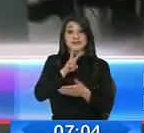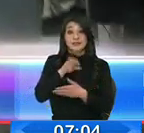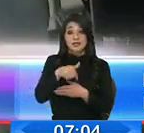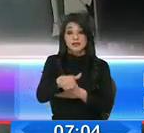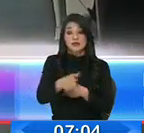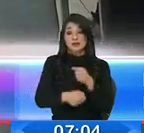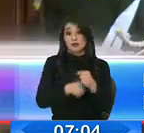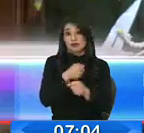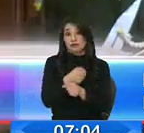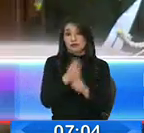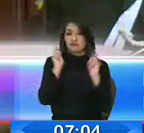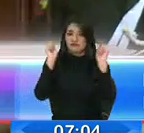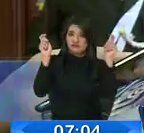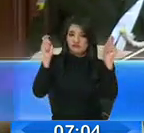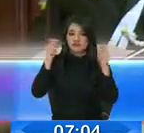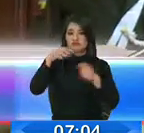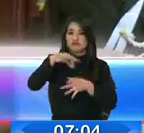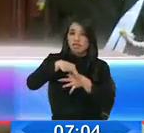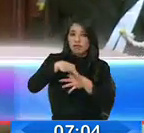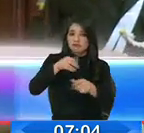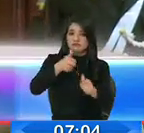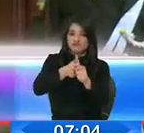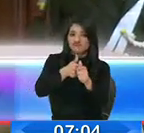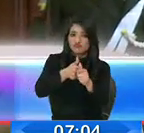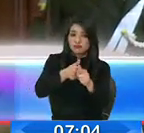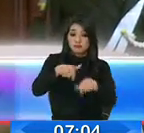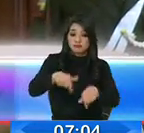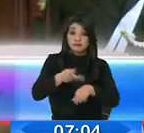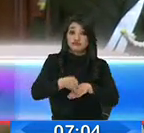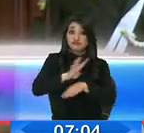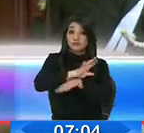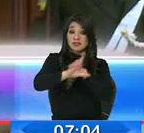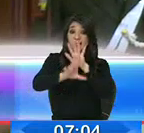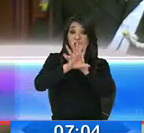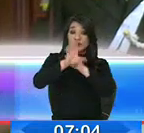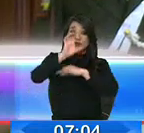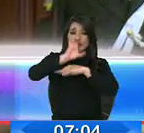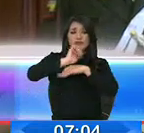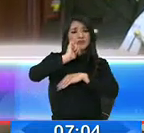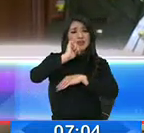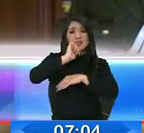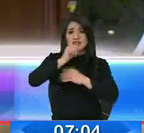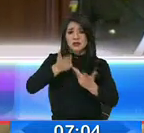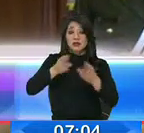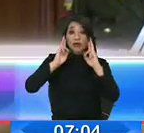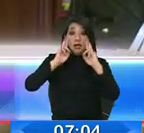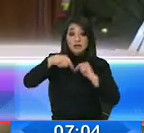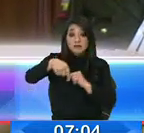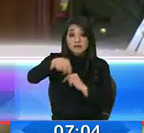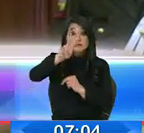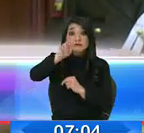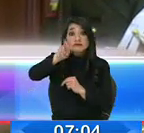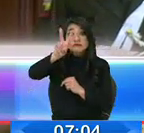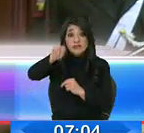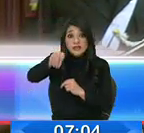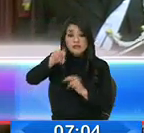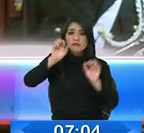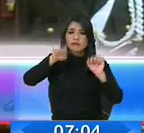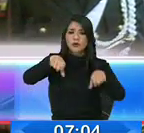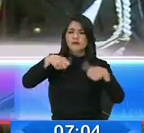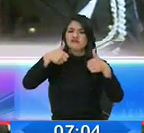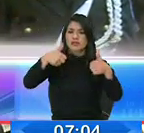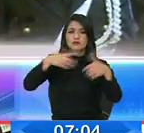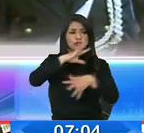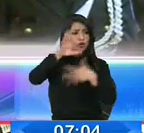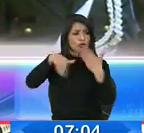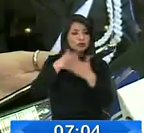electoral. Nosotros tenemos mucho que hacer en legislación en favor del país y ojalá que el 2020 nos encuentre con esa